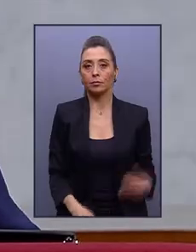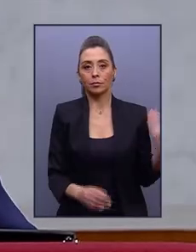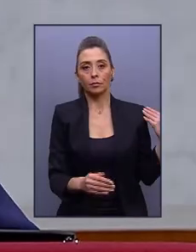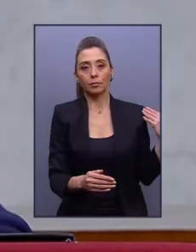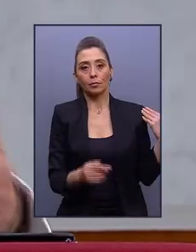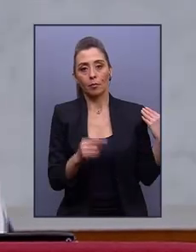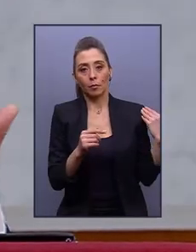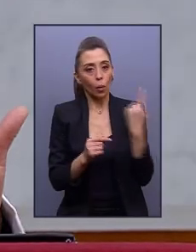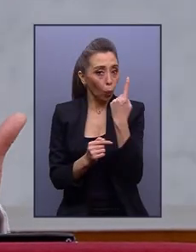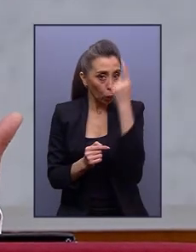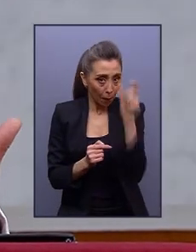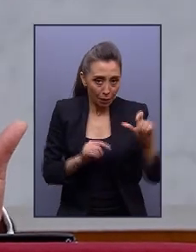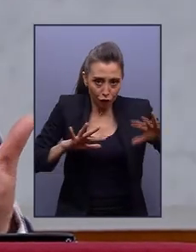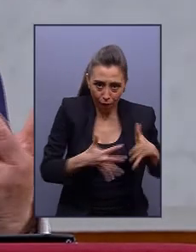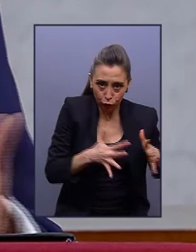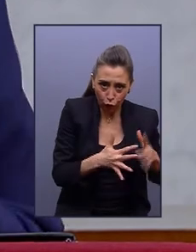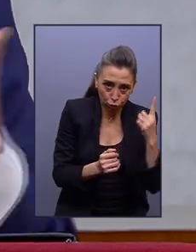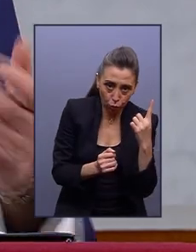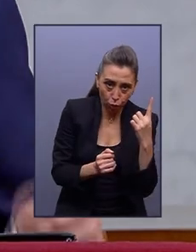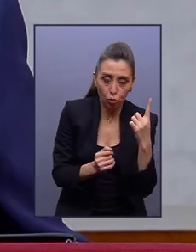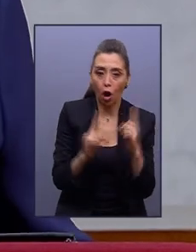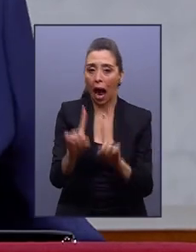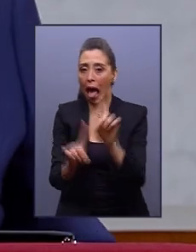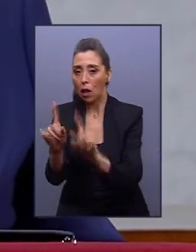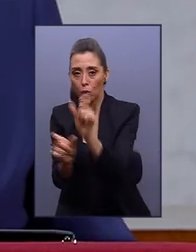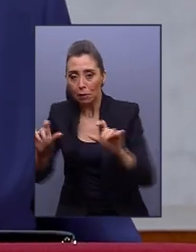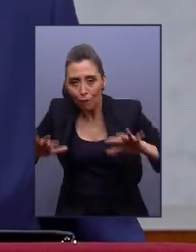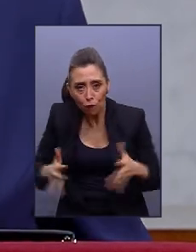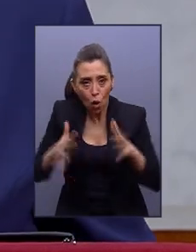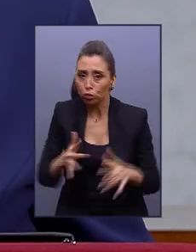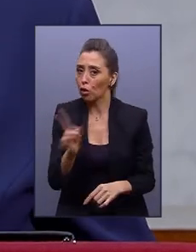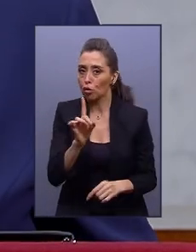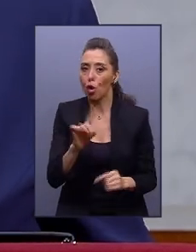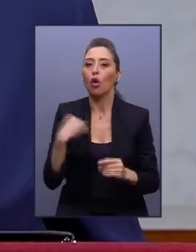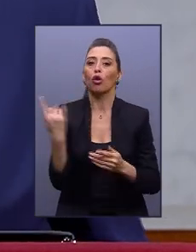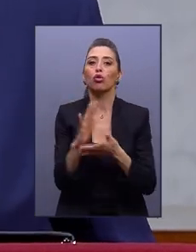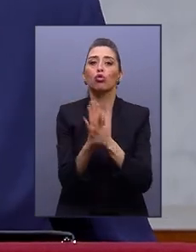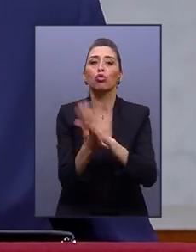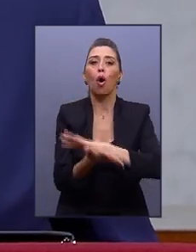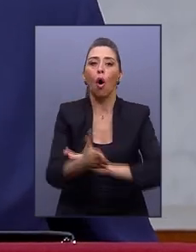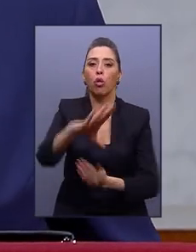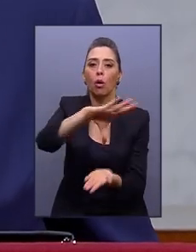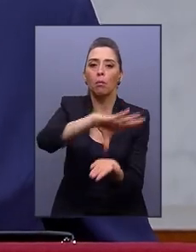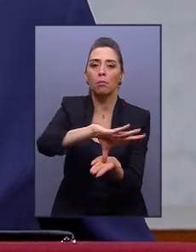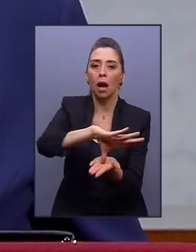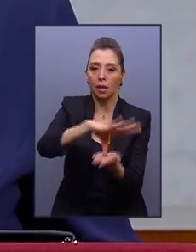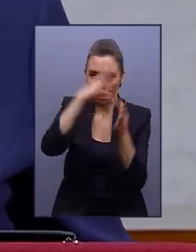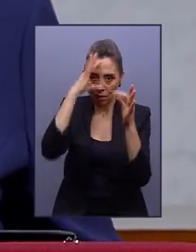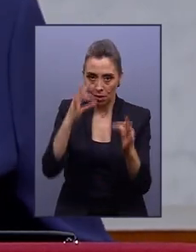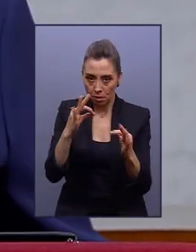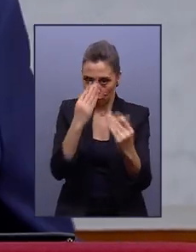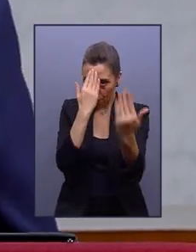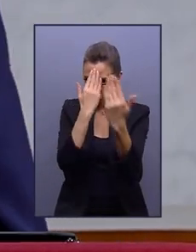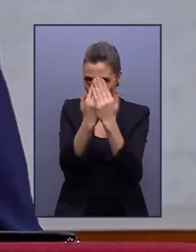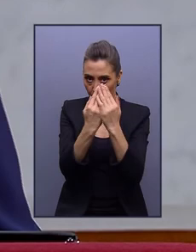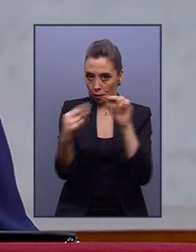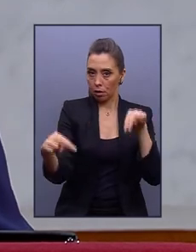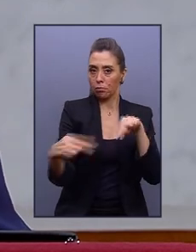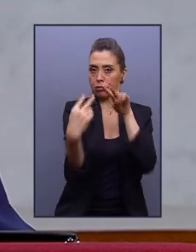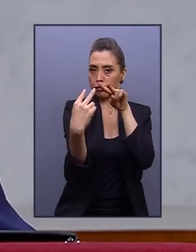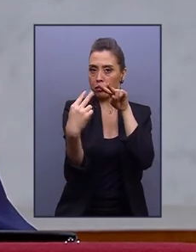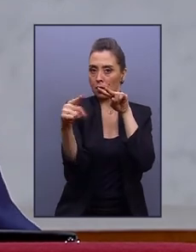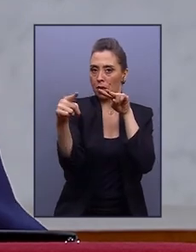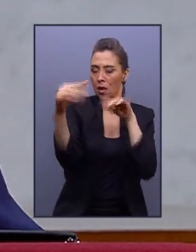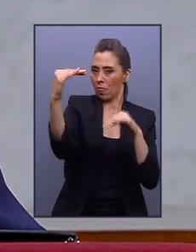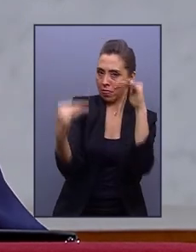No ha sido el empeño de una persona, ni siquiera el de algunas personas, sino el de todo un país que decidió mirar de frente el rostro de la